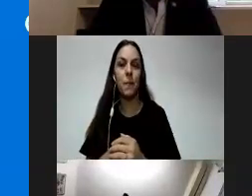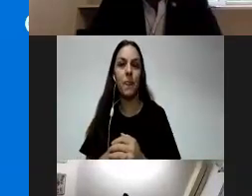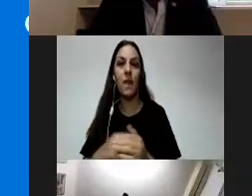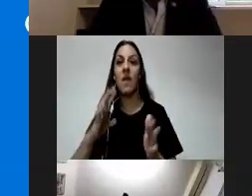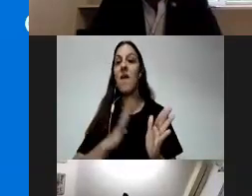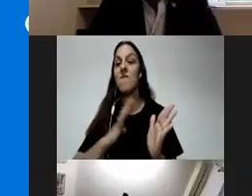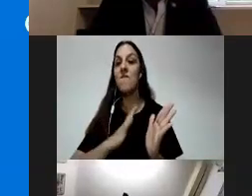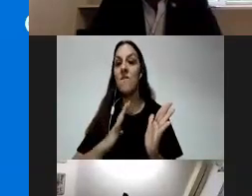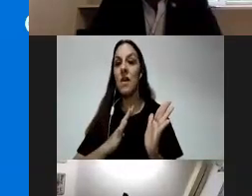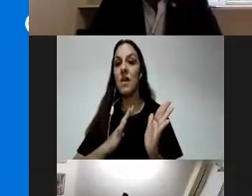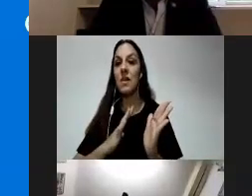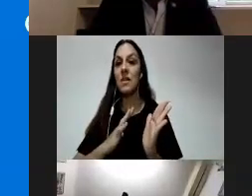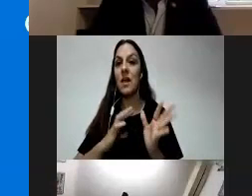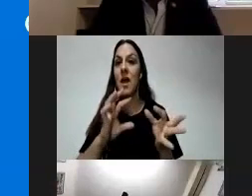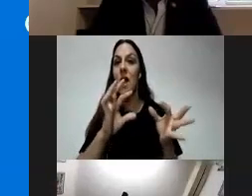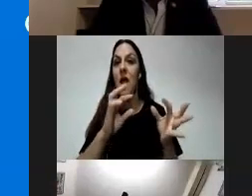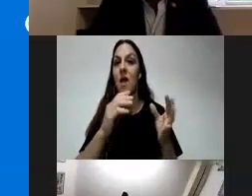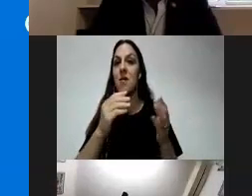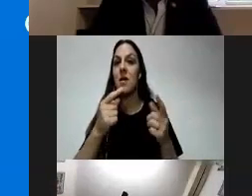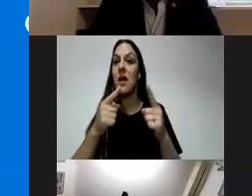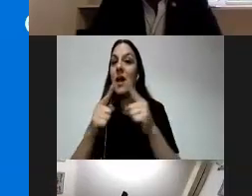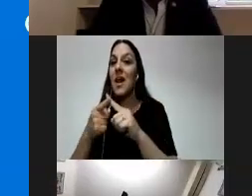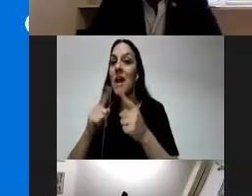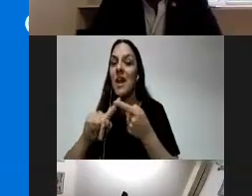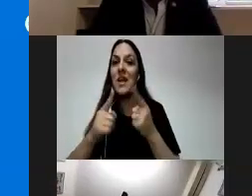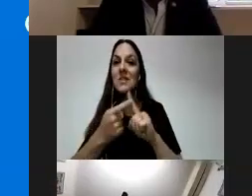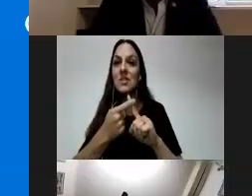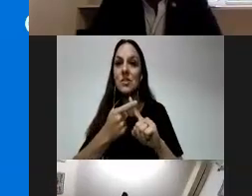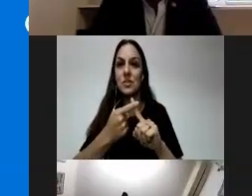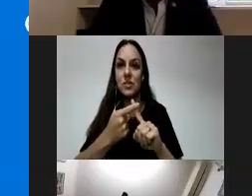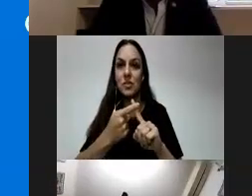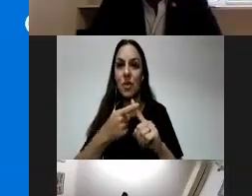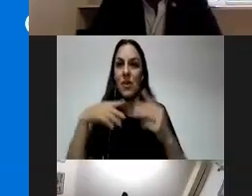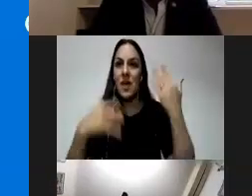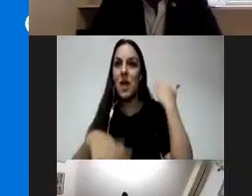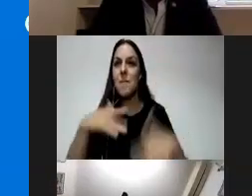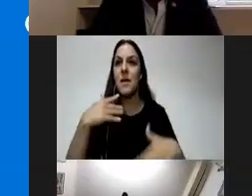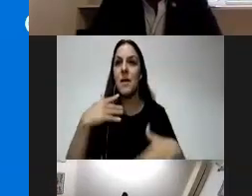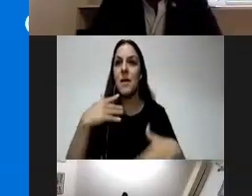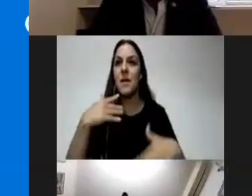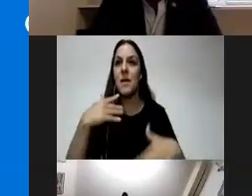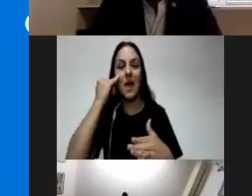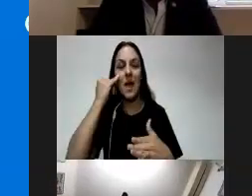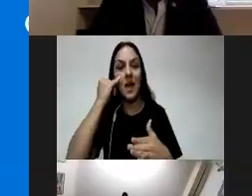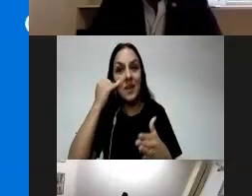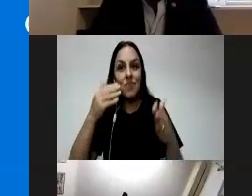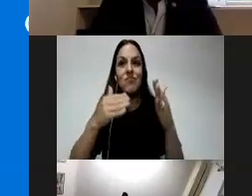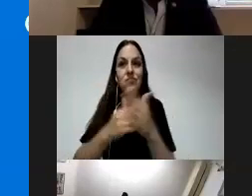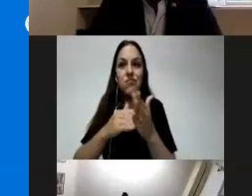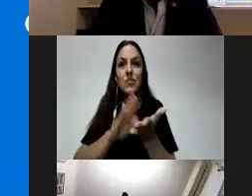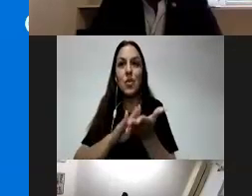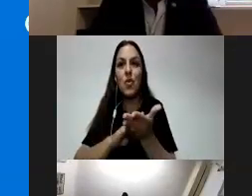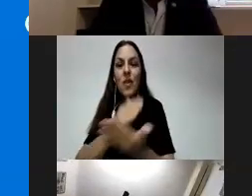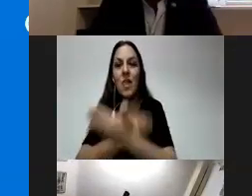razonable en emergencia y limitación del beneficio de la discapacidad. Decreto